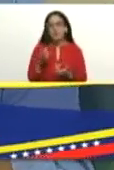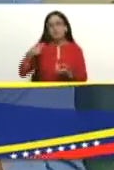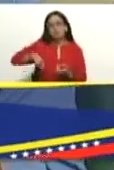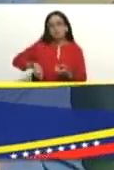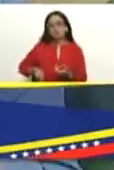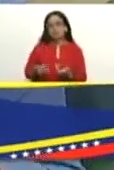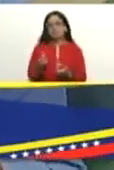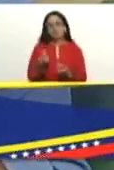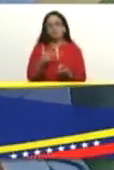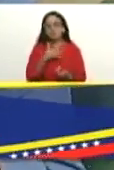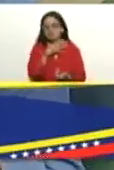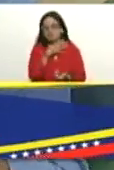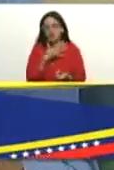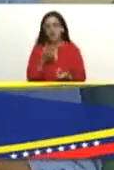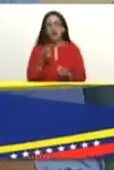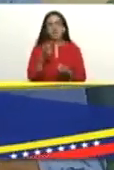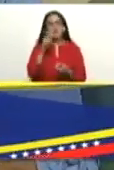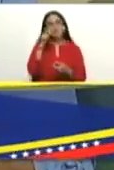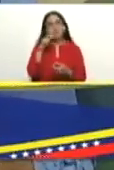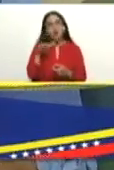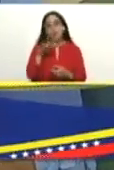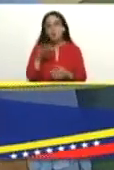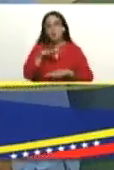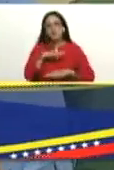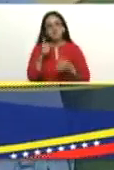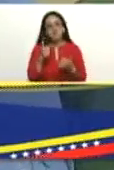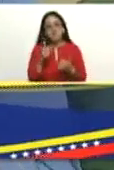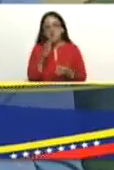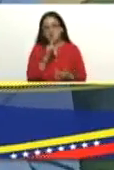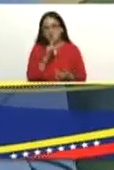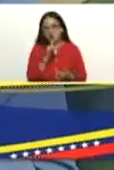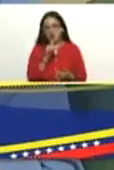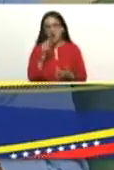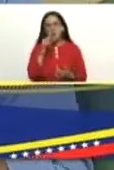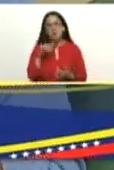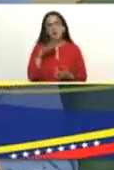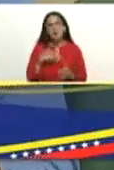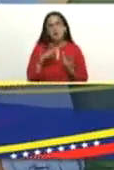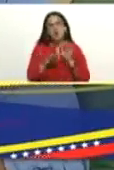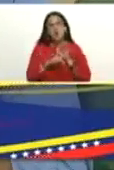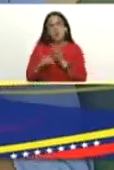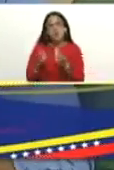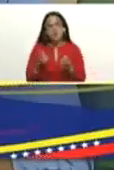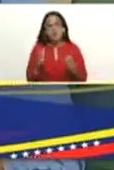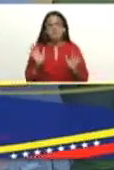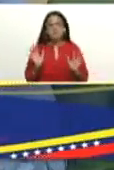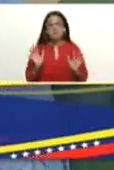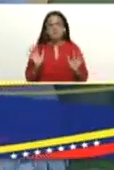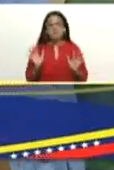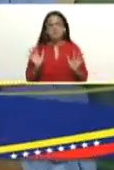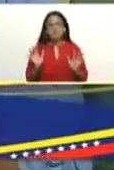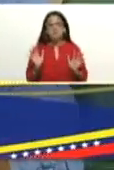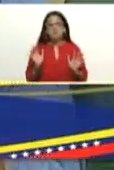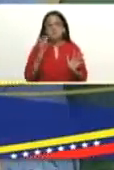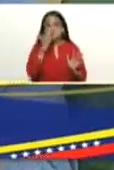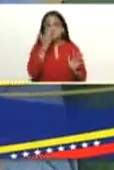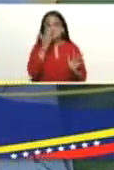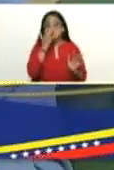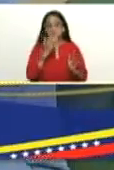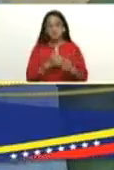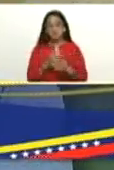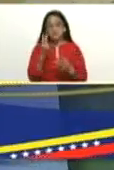recurso, que el pueblo no es eficiente, que el pueblo se puede robar la plata. Bueno, presidente, después, gente imbécil la que opina así. Hicimos una